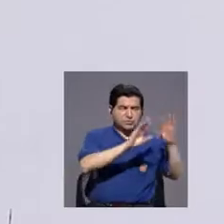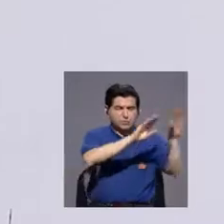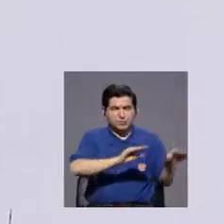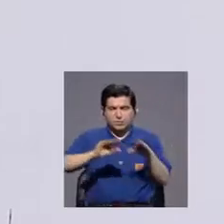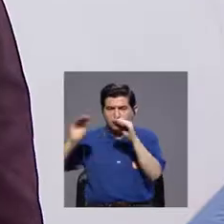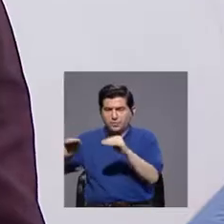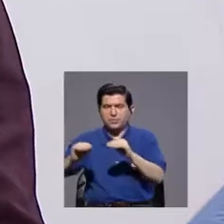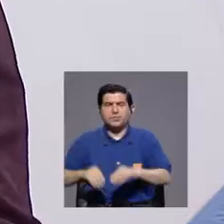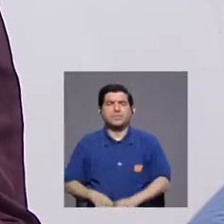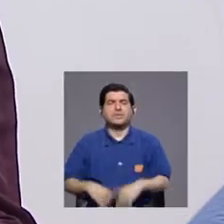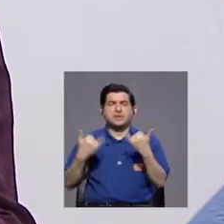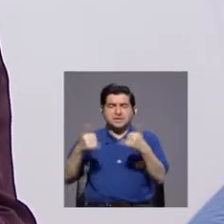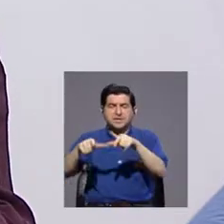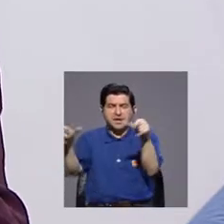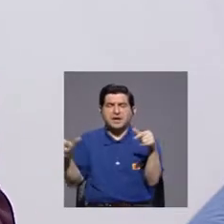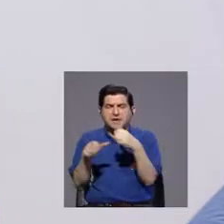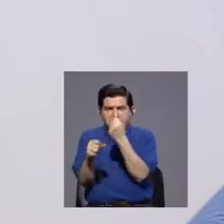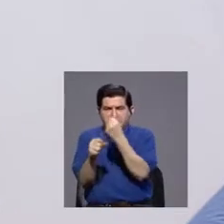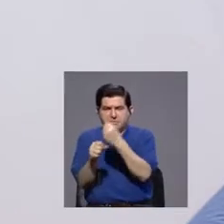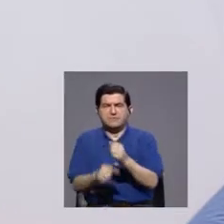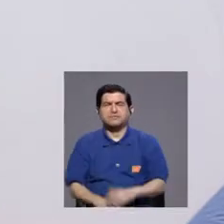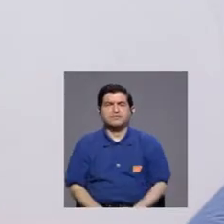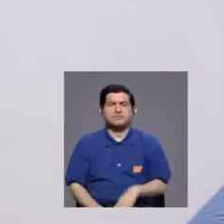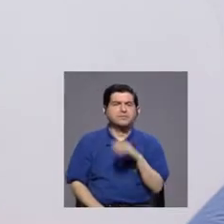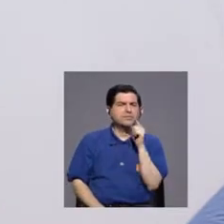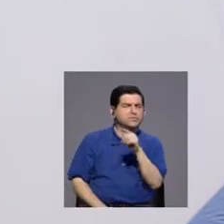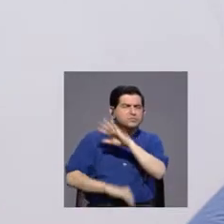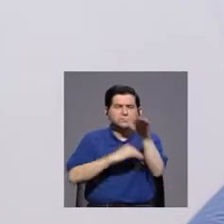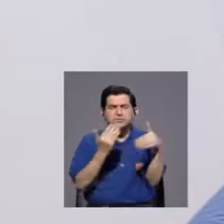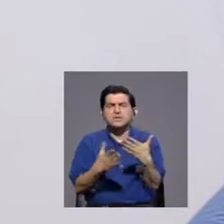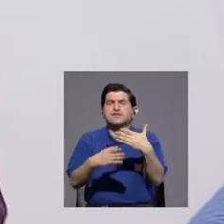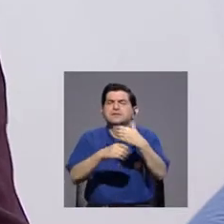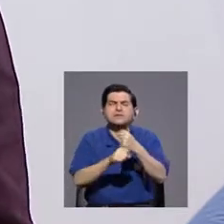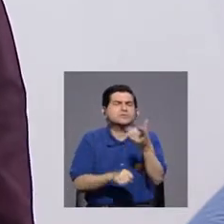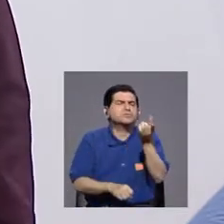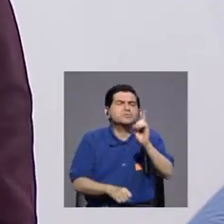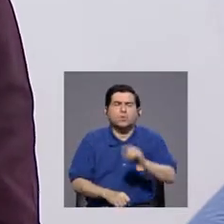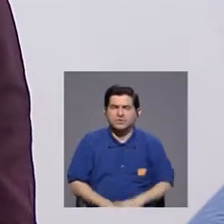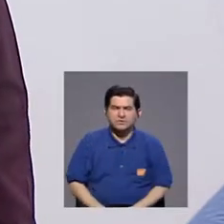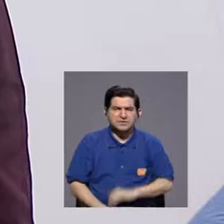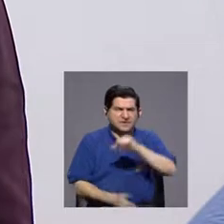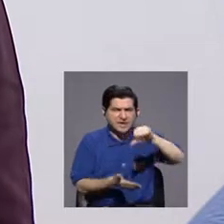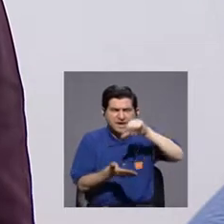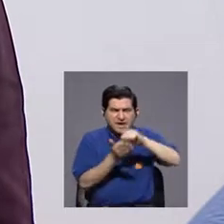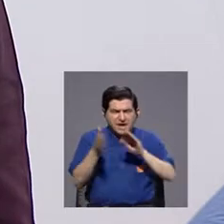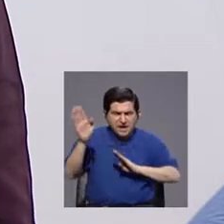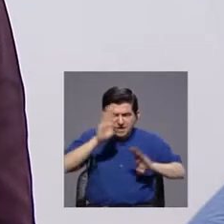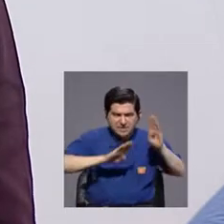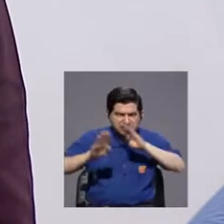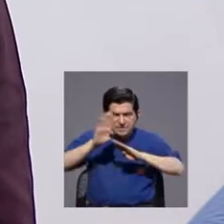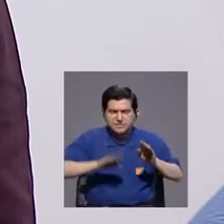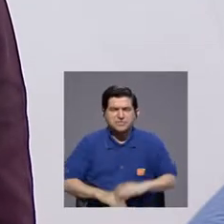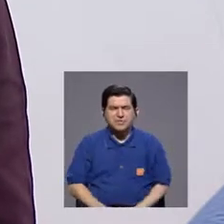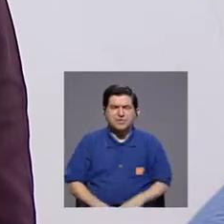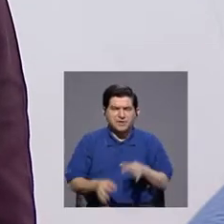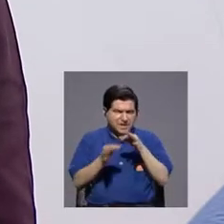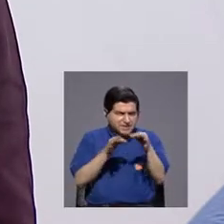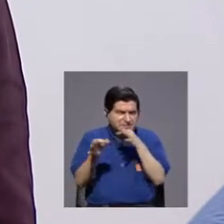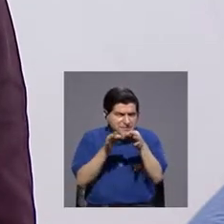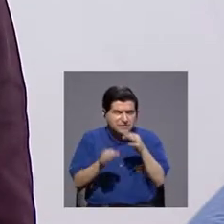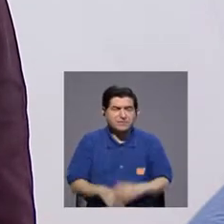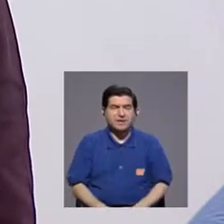campo fisicamente donde hacen ustedes todo esto en el centro de biología celular y molecular como le